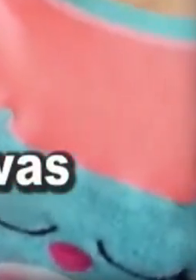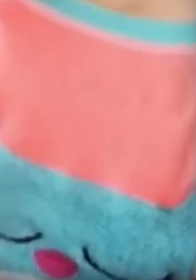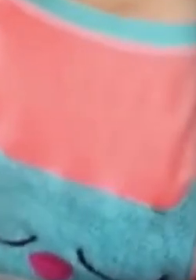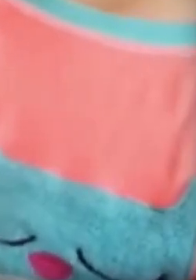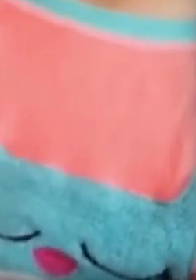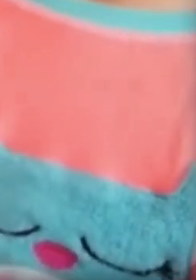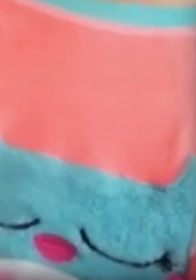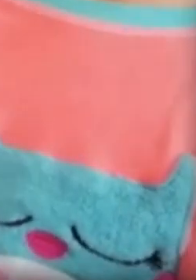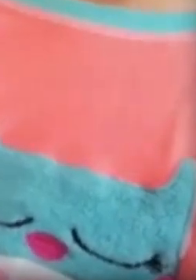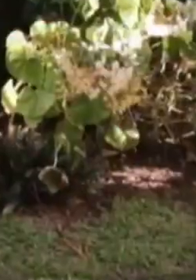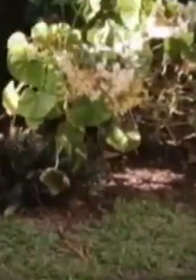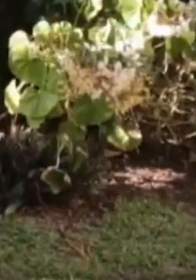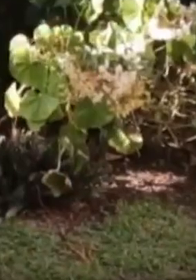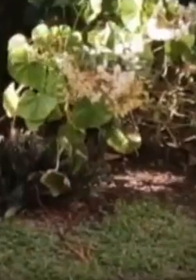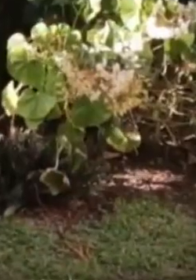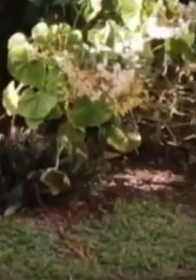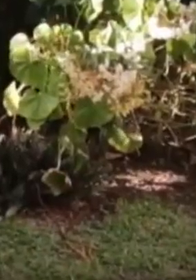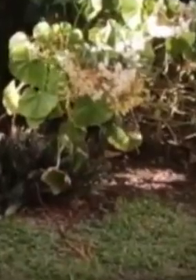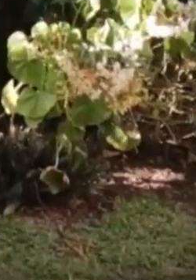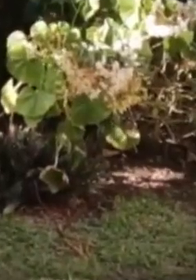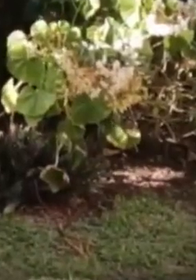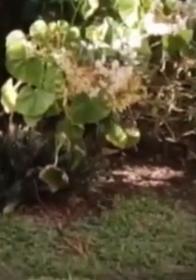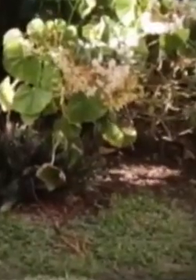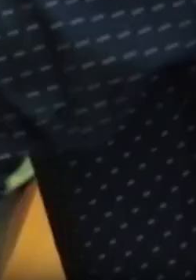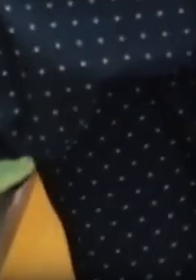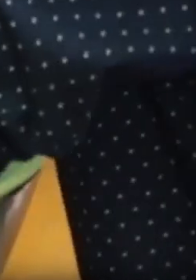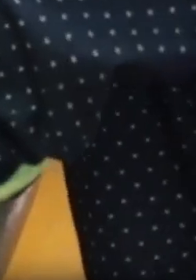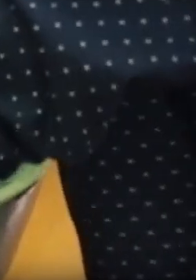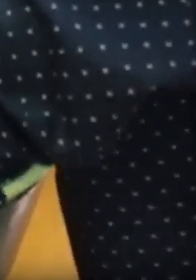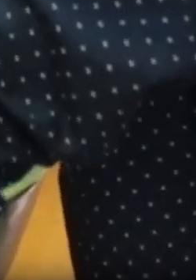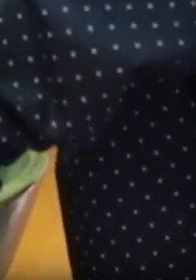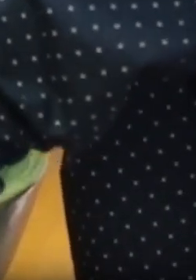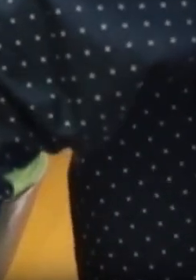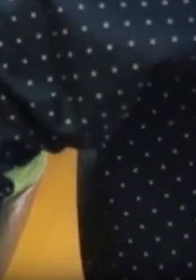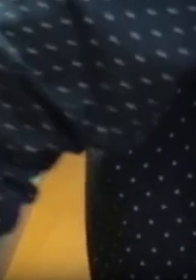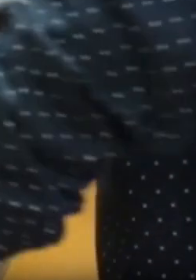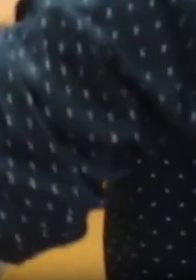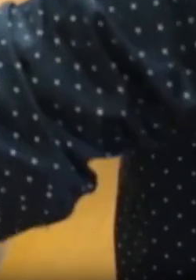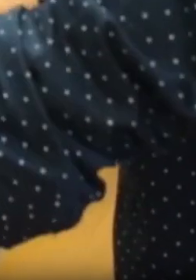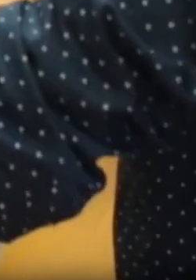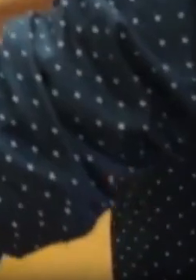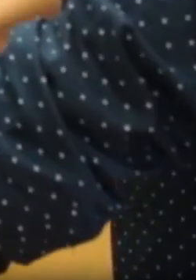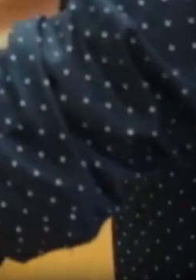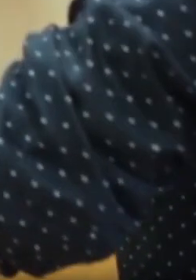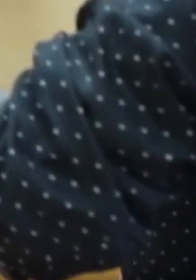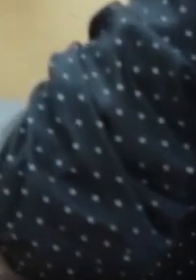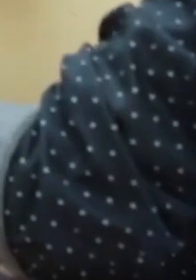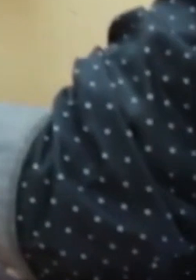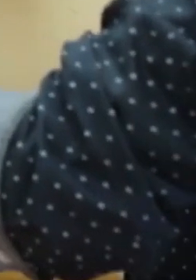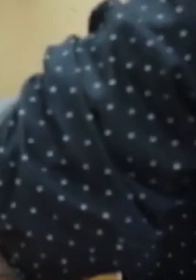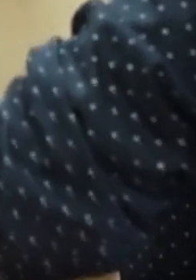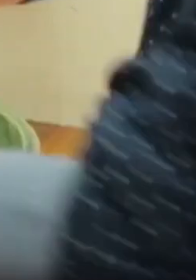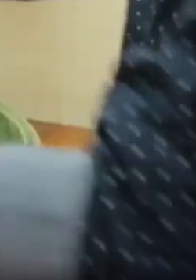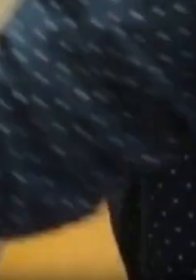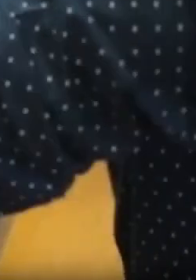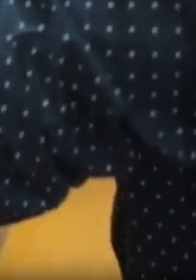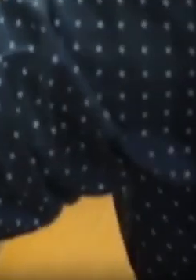saludarnos, manteniendo siempre una distancia prudente. Recordemos el lavado de manos constante con agua y jabón